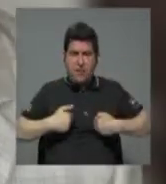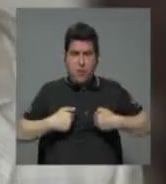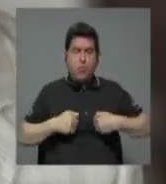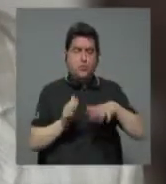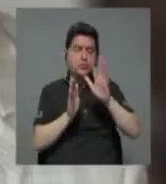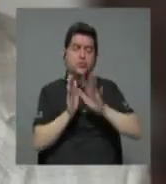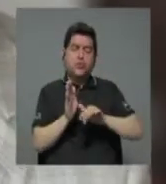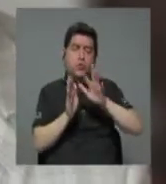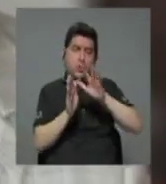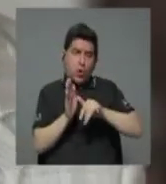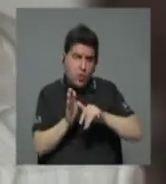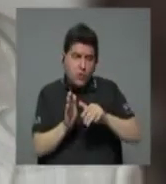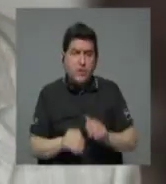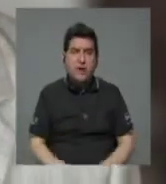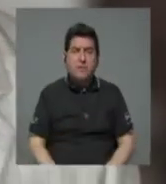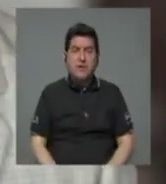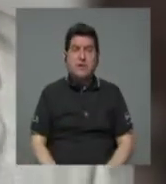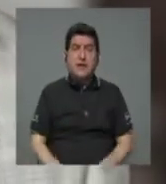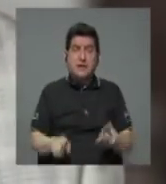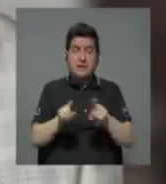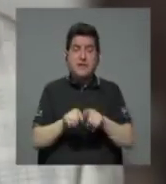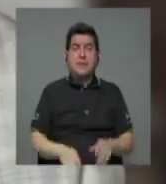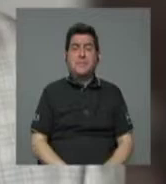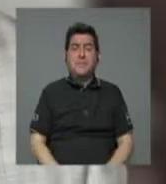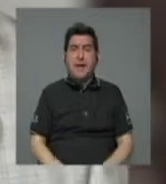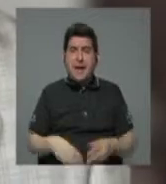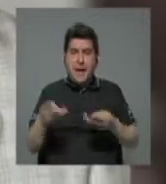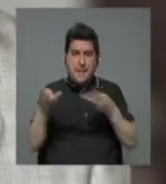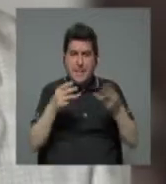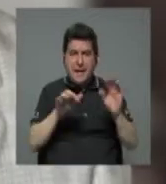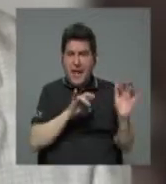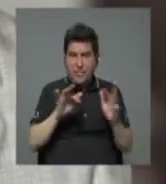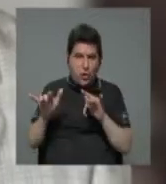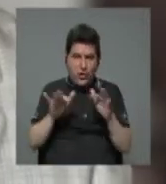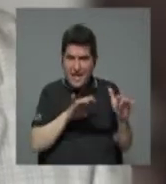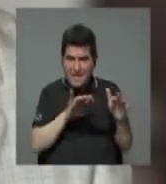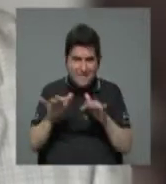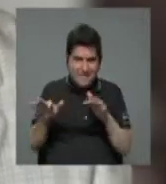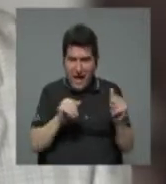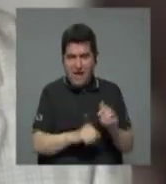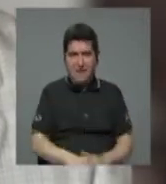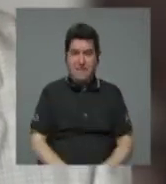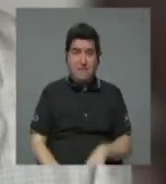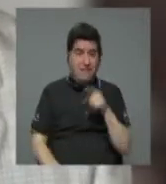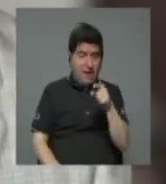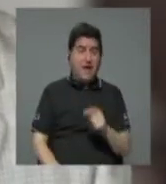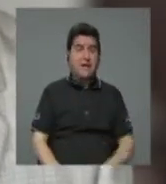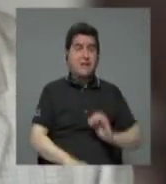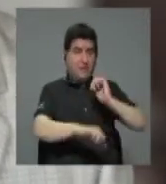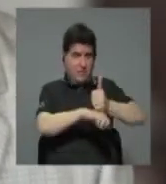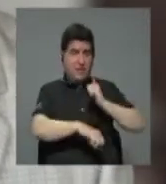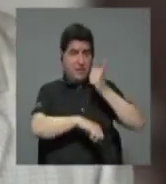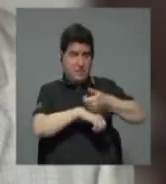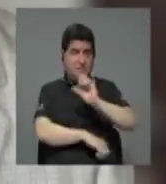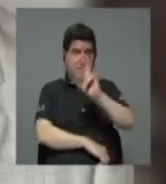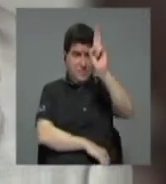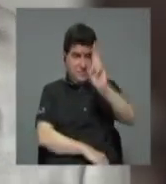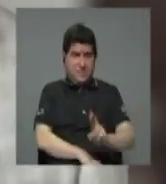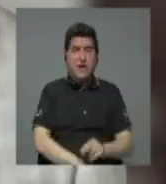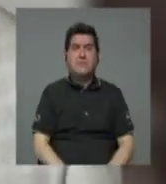contabilidad, en los campos de digital, mercadeo digital, etcétera, en los cuales se ha venido creando en Costa